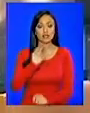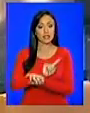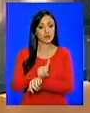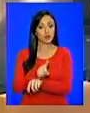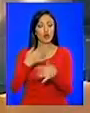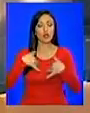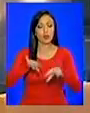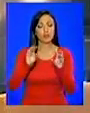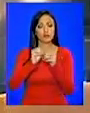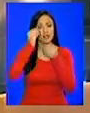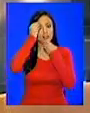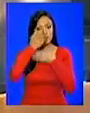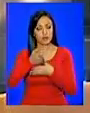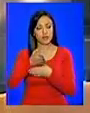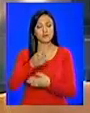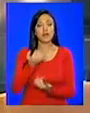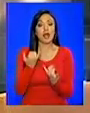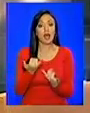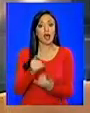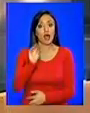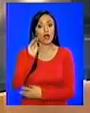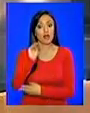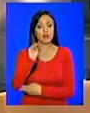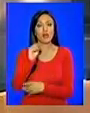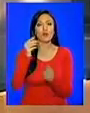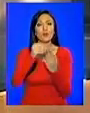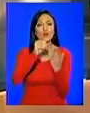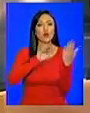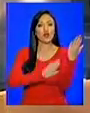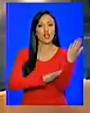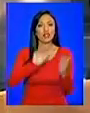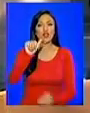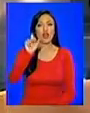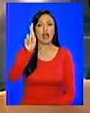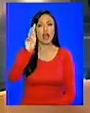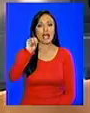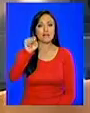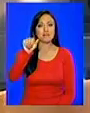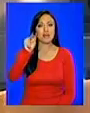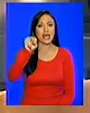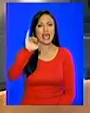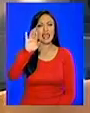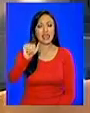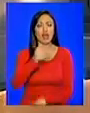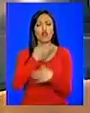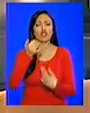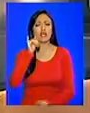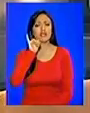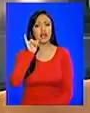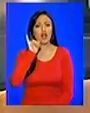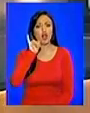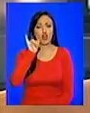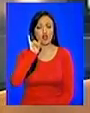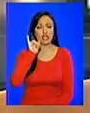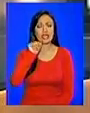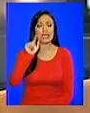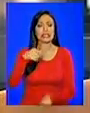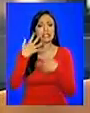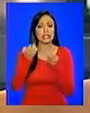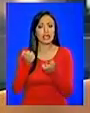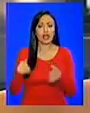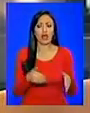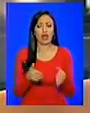momento seguimos con más información y les contamos que Proyecto Armenia 1 sigue en el sector del Valle de los Chillos, esto con el objetivo de crear vías alternas